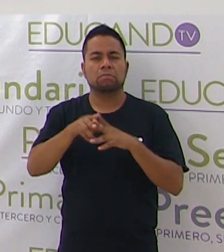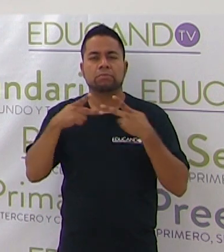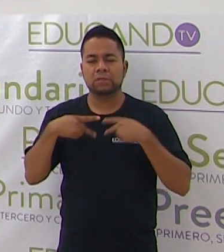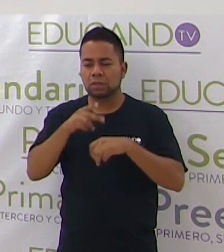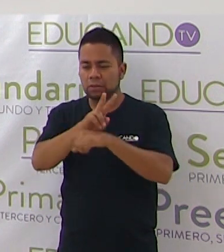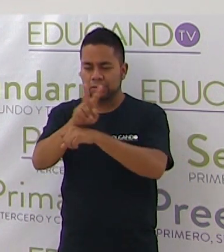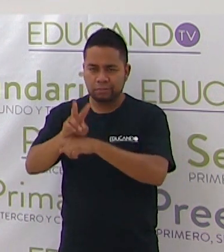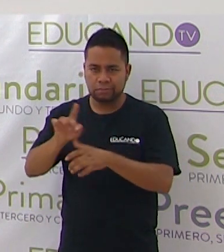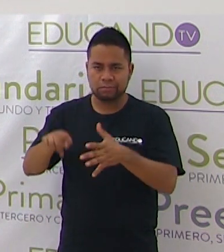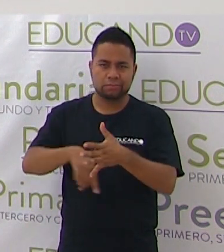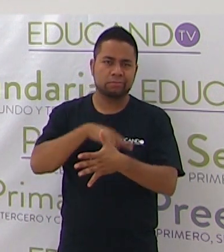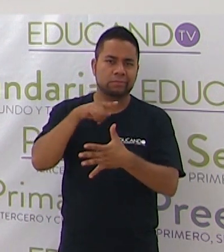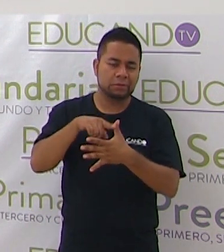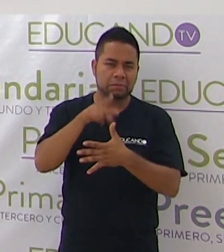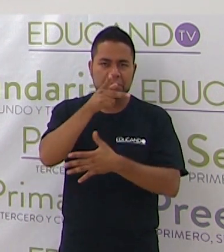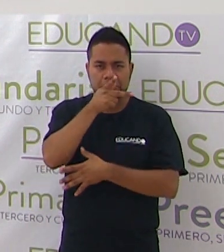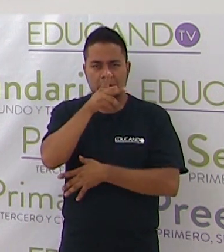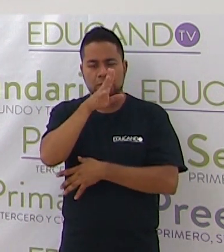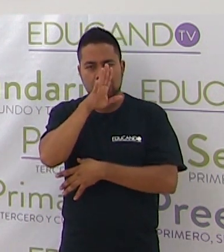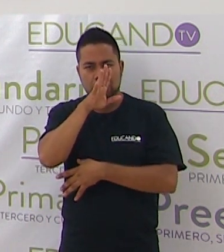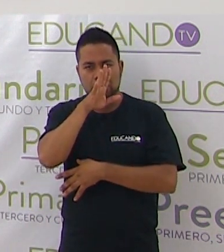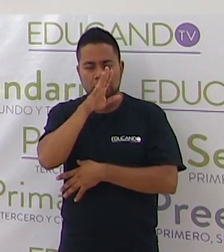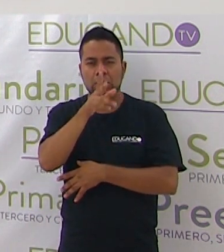prefectos, los padres,